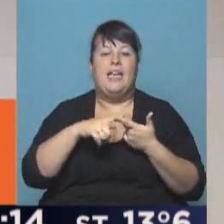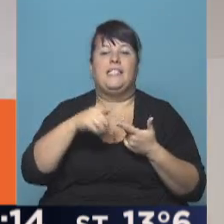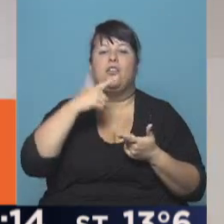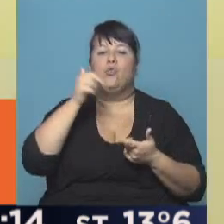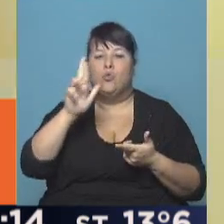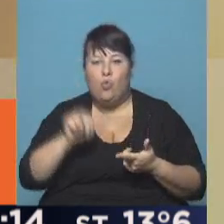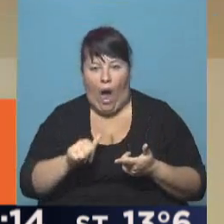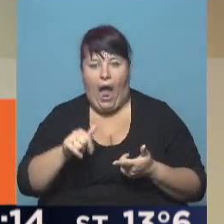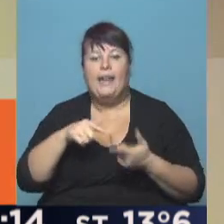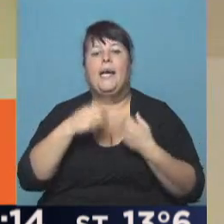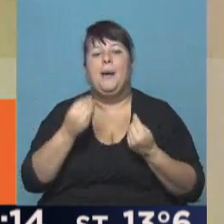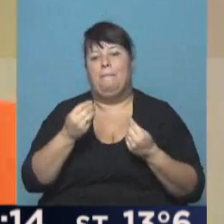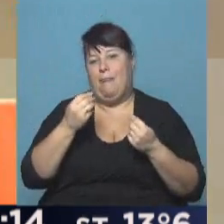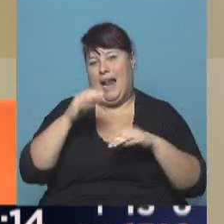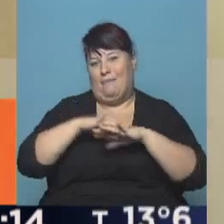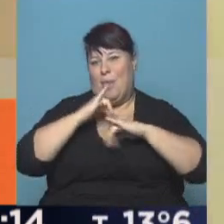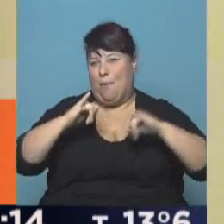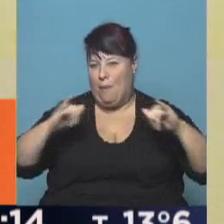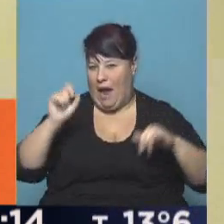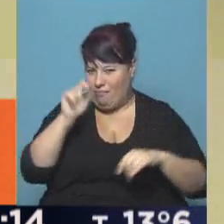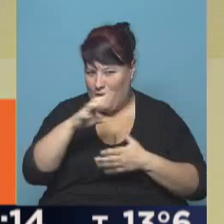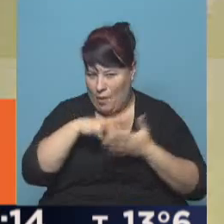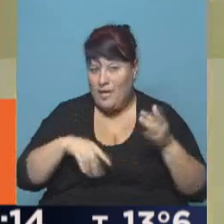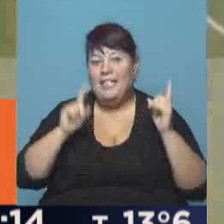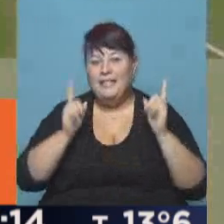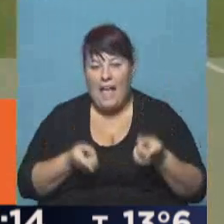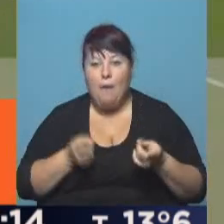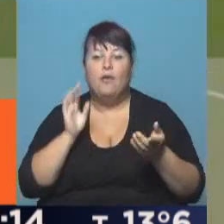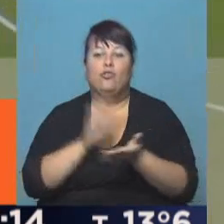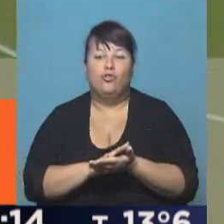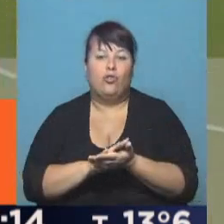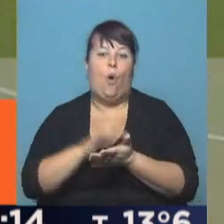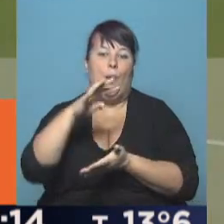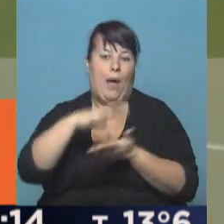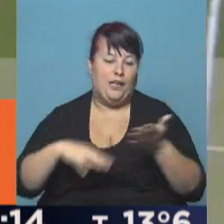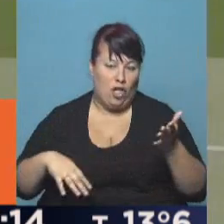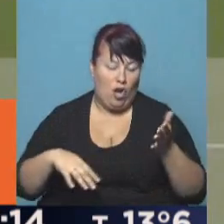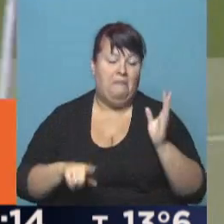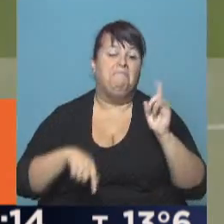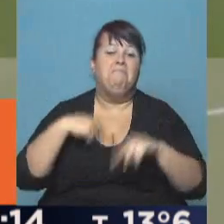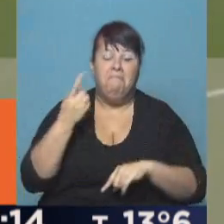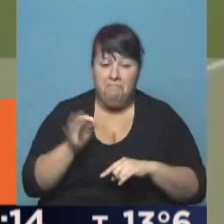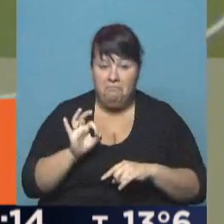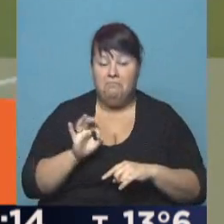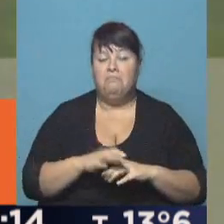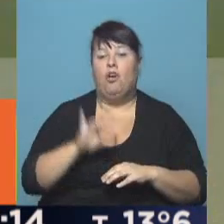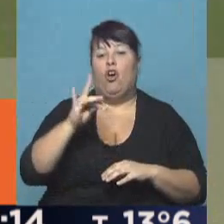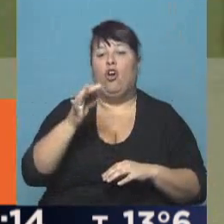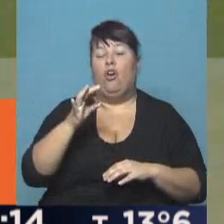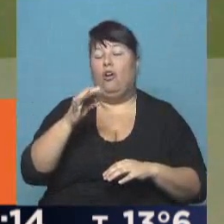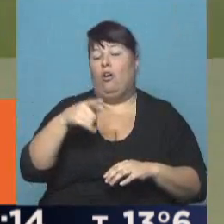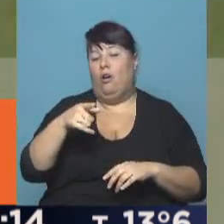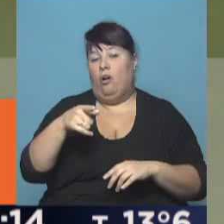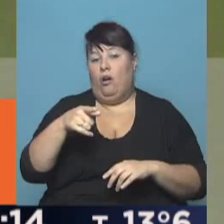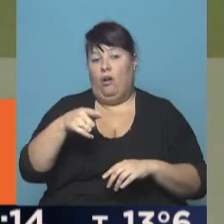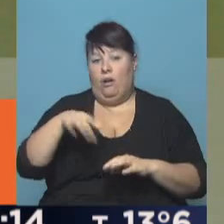Luis Suárez, para compromisos publicitarios propios y también que tiene que ver con el Barcelona, después Doha y